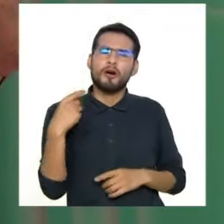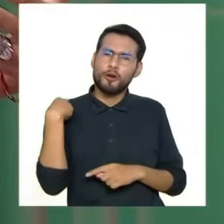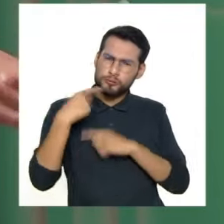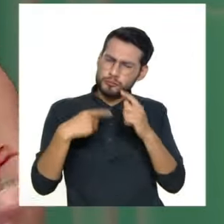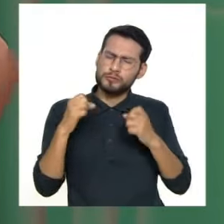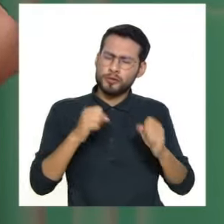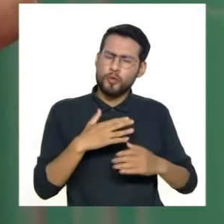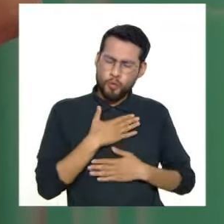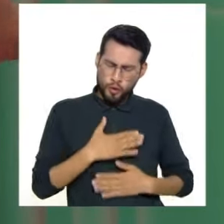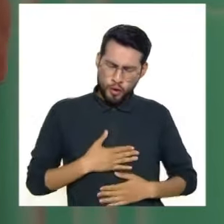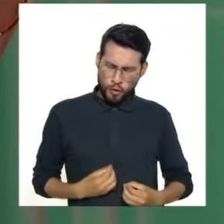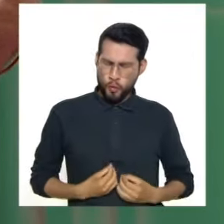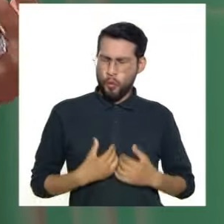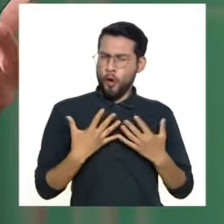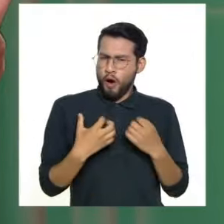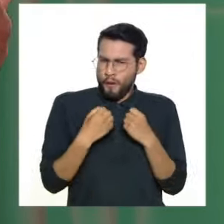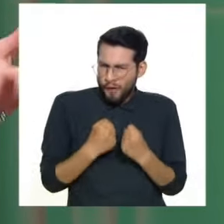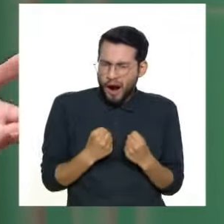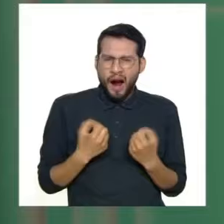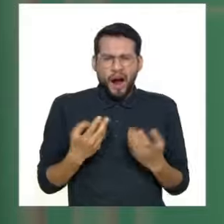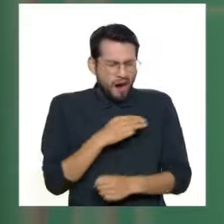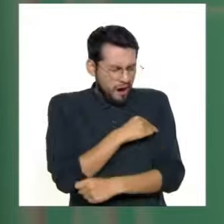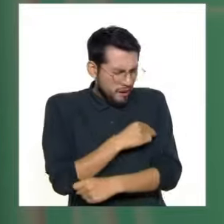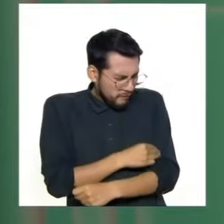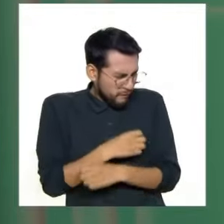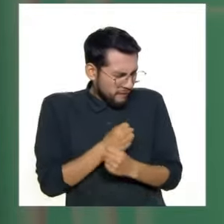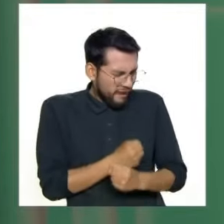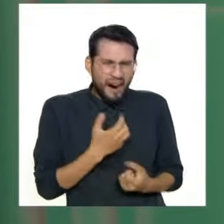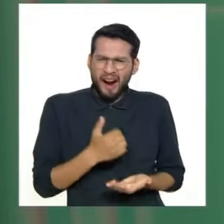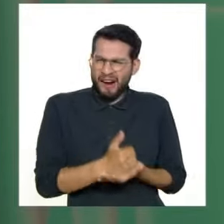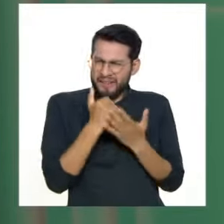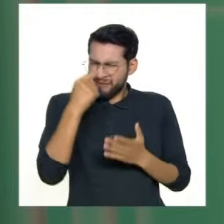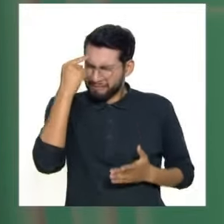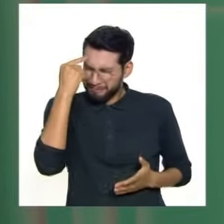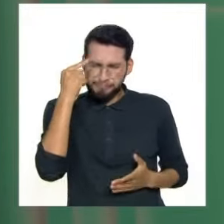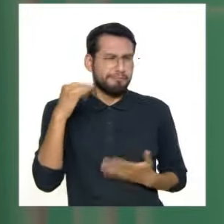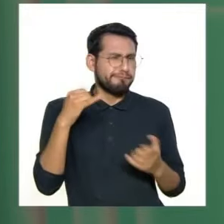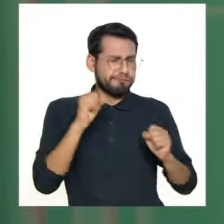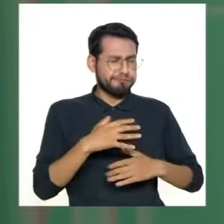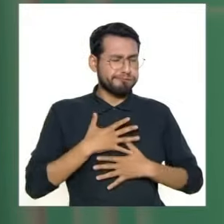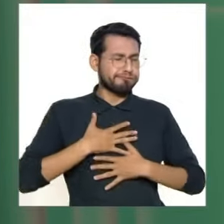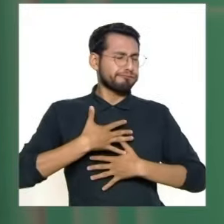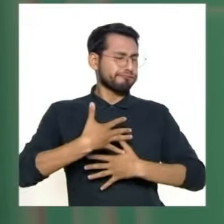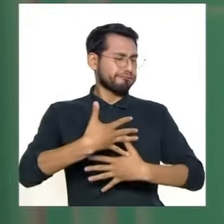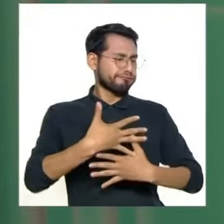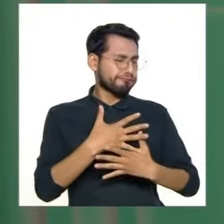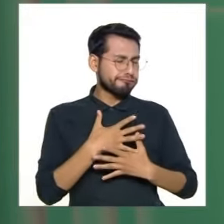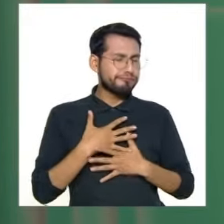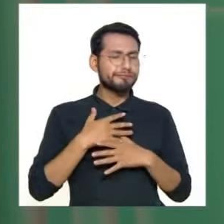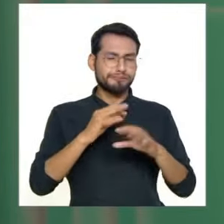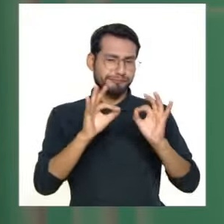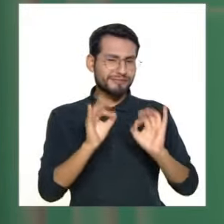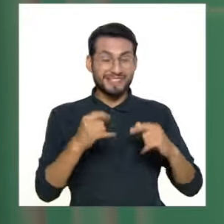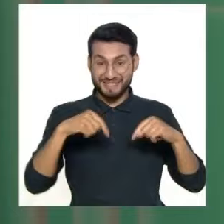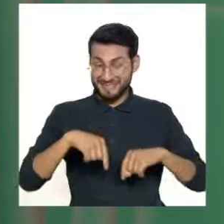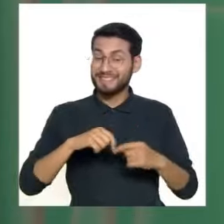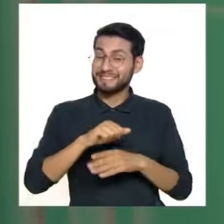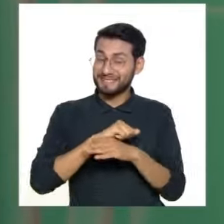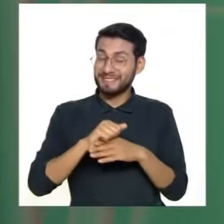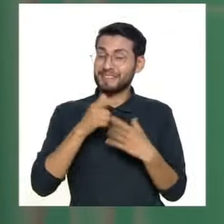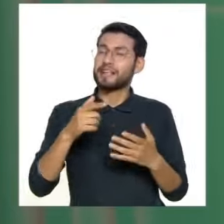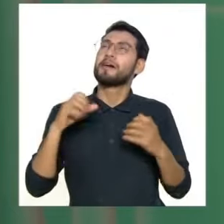despierta el cuerpo fortalece también los músculos ayuda a la mente y también a la respiración Así que hoy vamos a aprender esa práctica